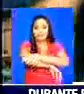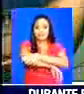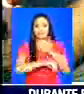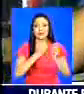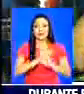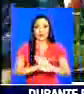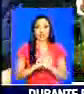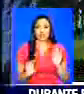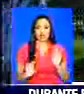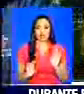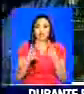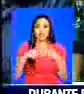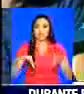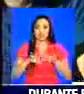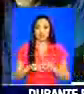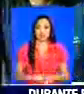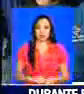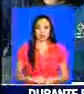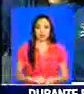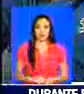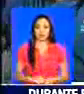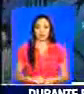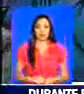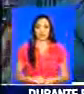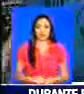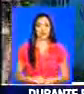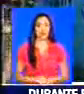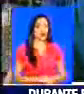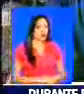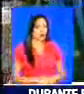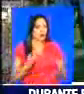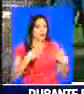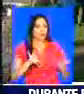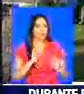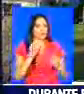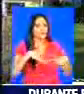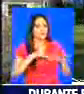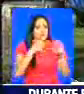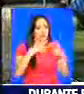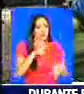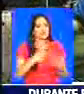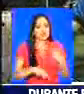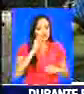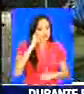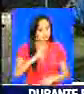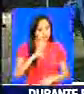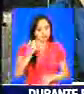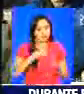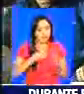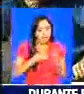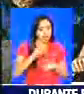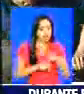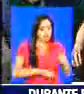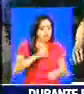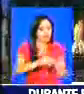protección y minimizar lesiones. Ahora, algo que también veo que es importante, los chicos, es revisar también las bicicletas, ¿verdad? A la hora de